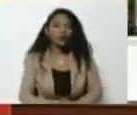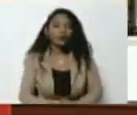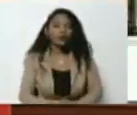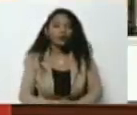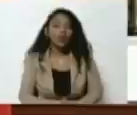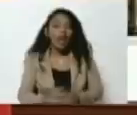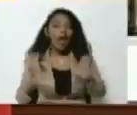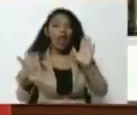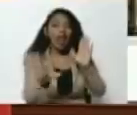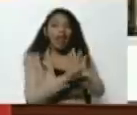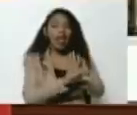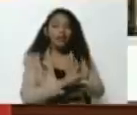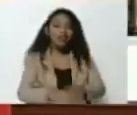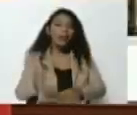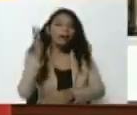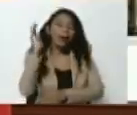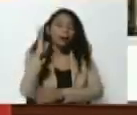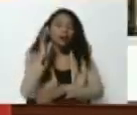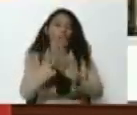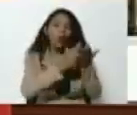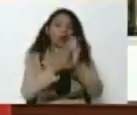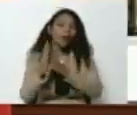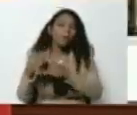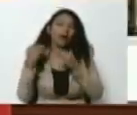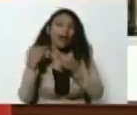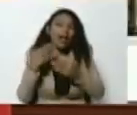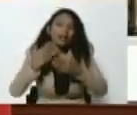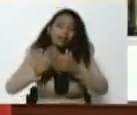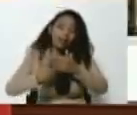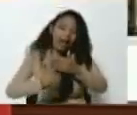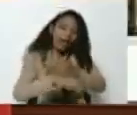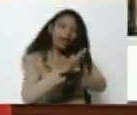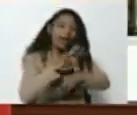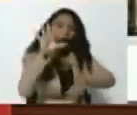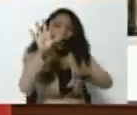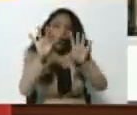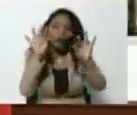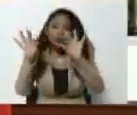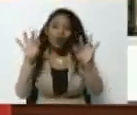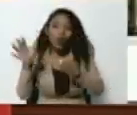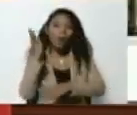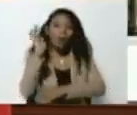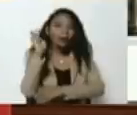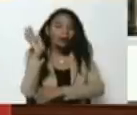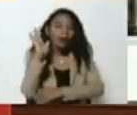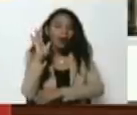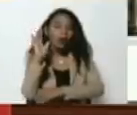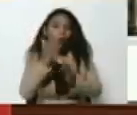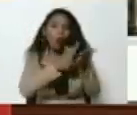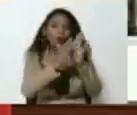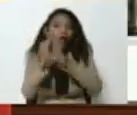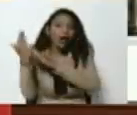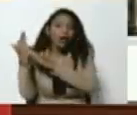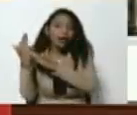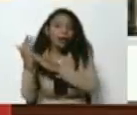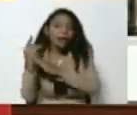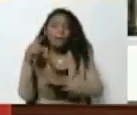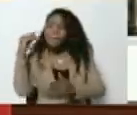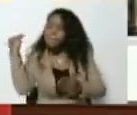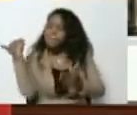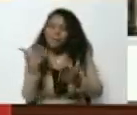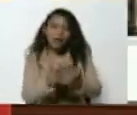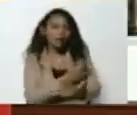la ley del Parlamento Comunal para salir a elegir los parlamentarios comunales, miles